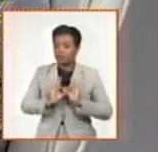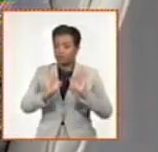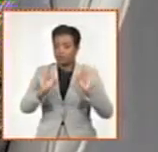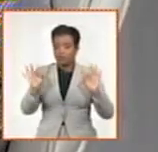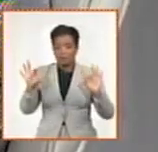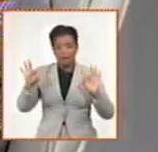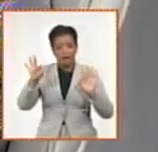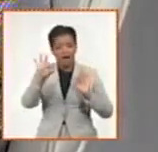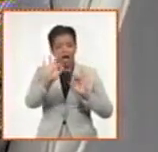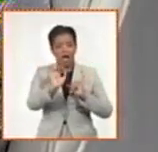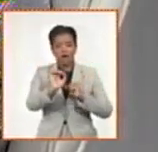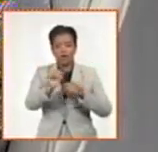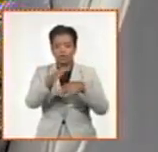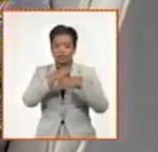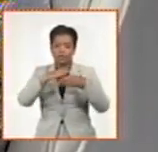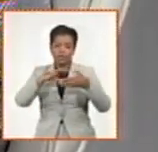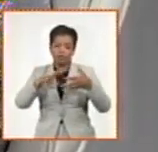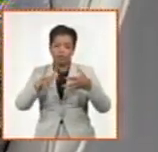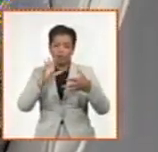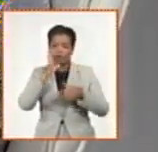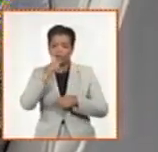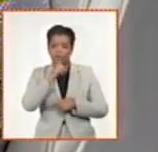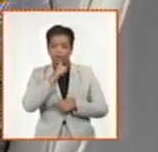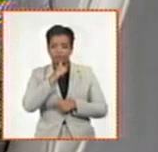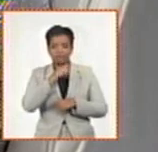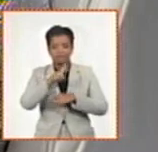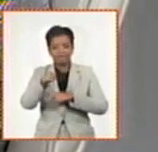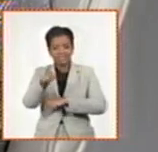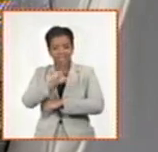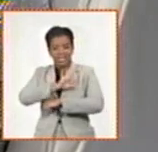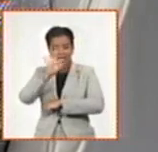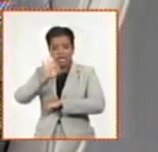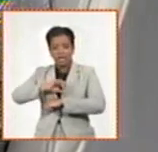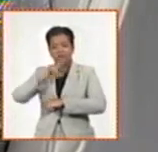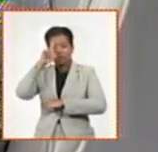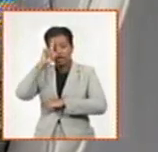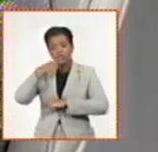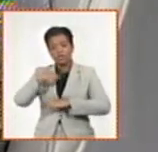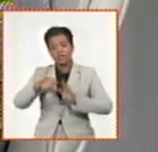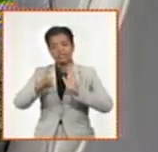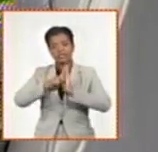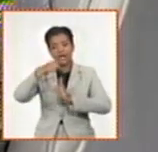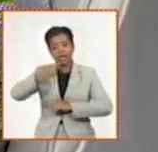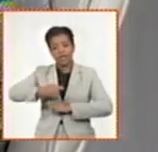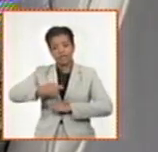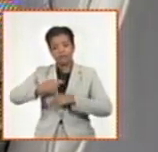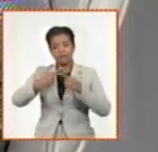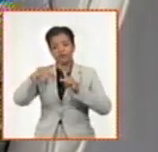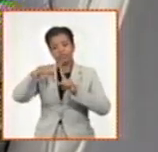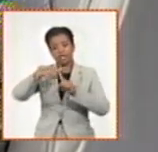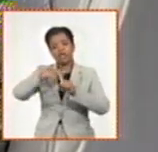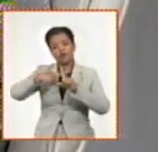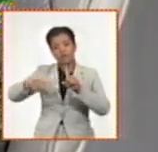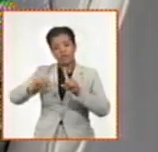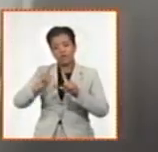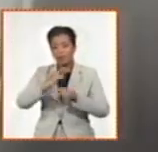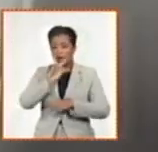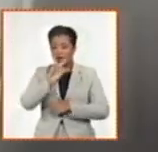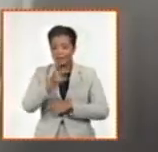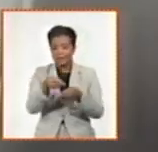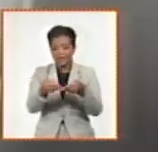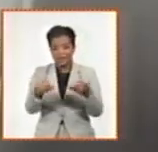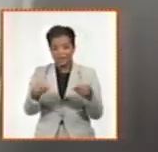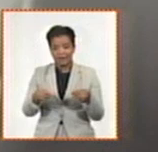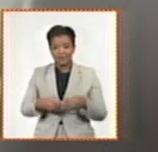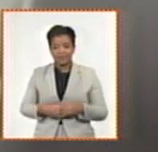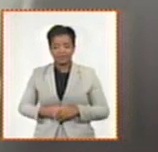que realmente es bonito estar allí. ¿Usted es ingeniero? Yo soy licenciado en Derecho, pero soy técnico medio en agronomía. Ah, ya. ¿Pero